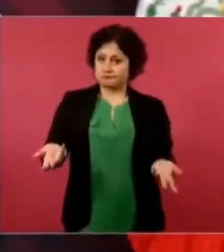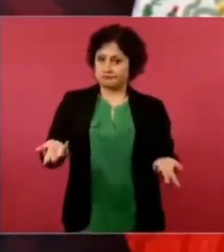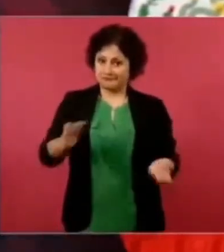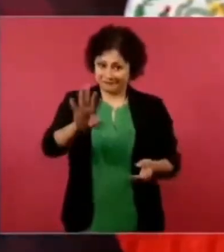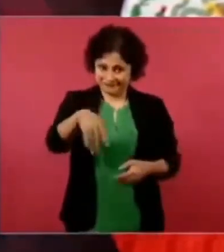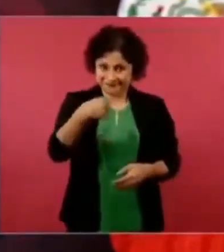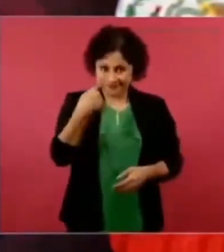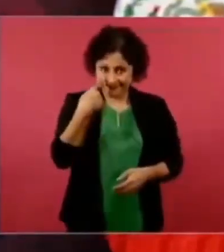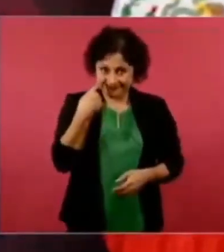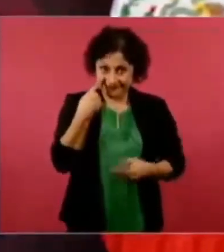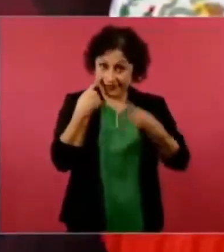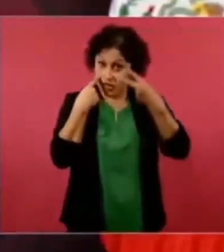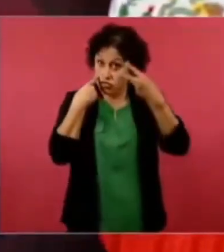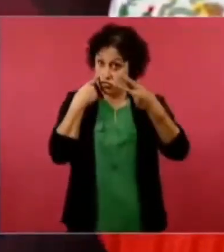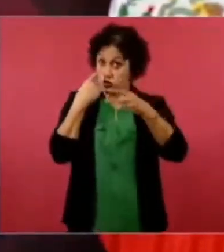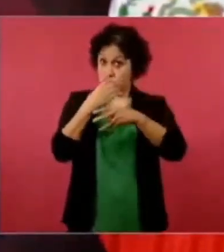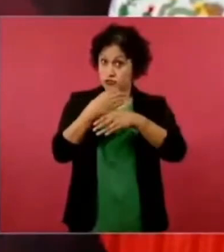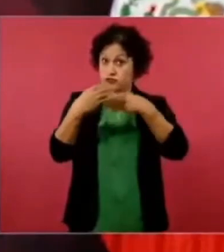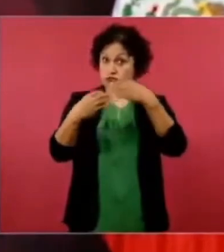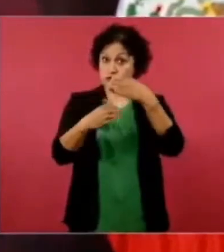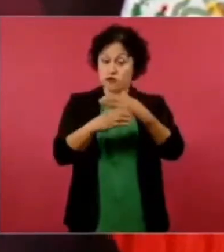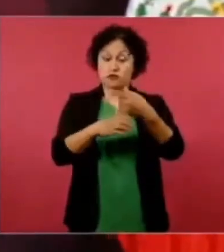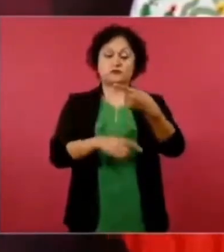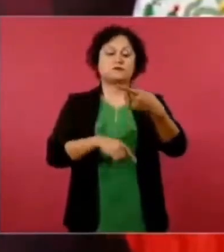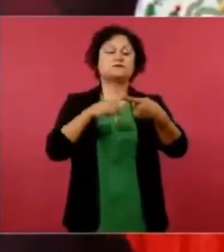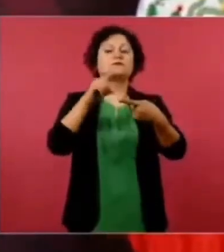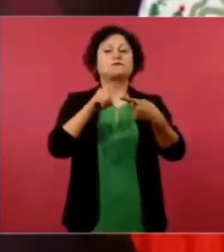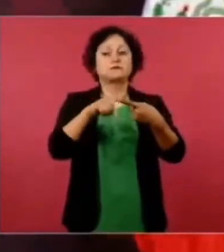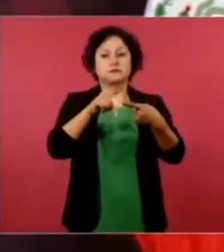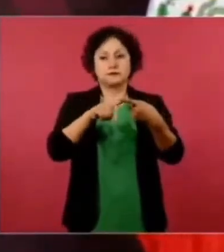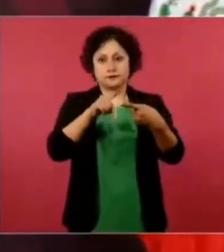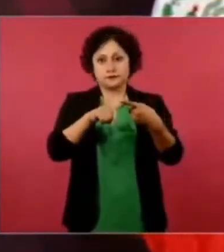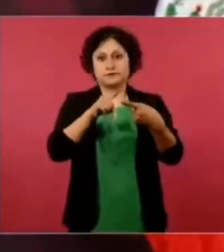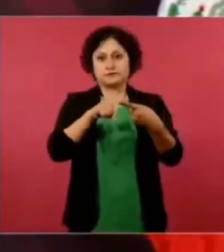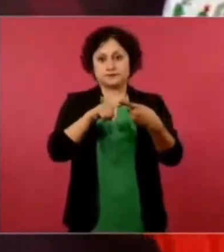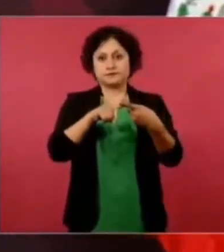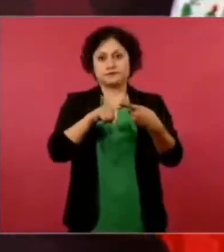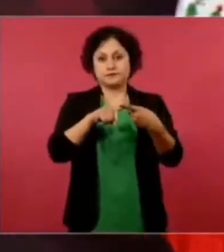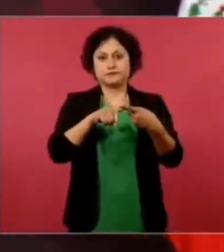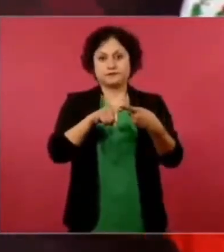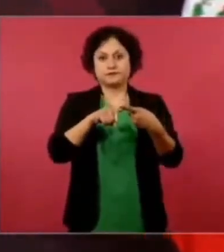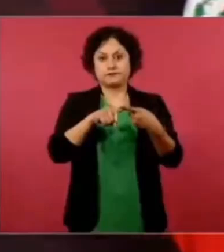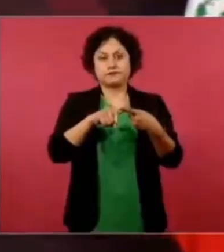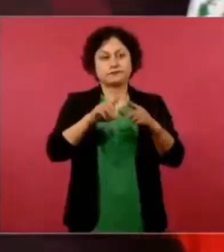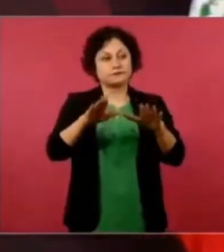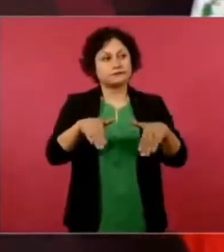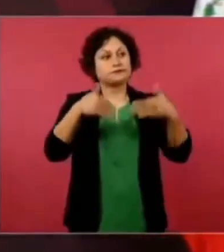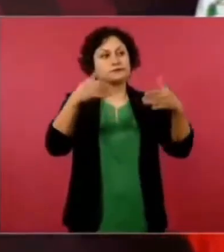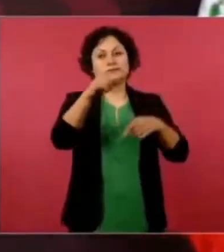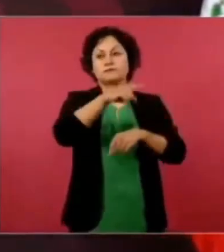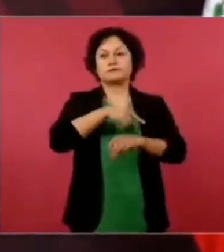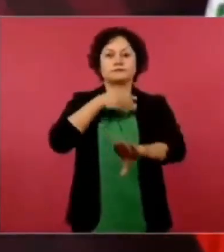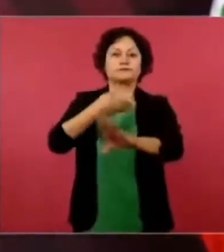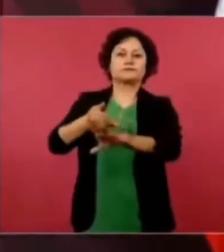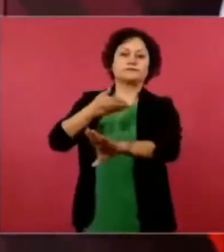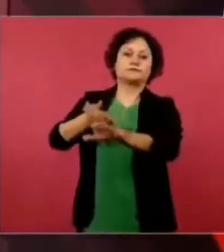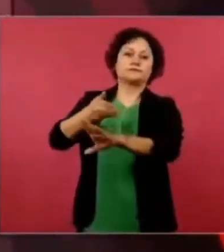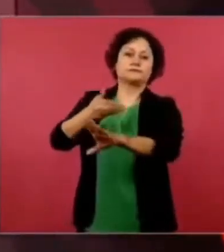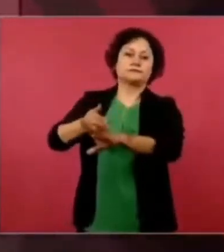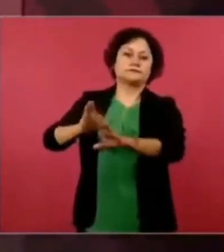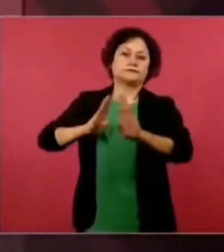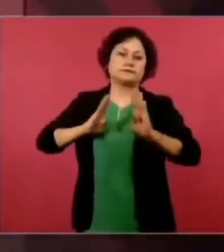Eso, el interés de afectar a una institución como el